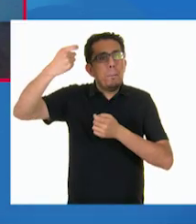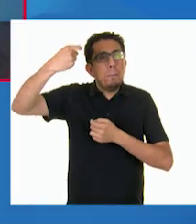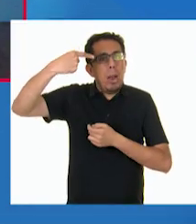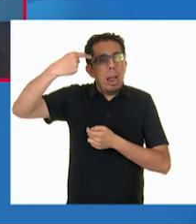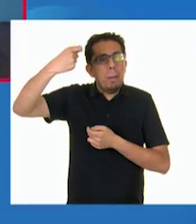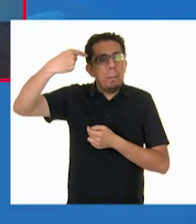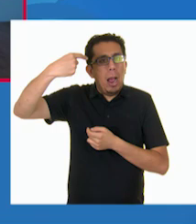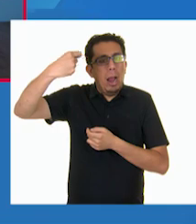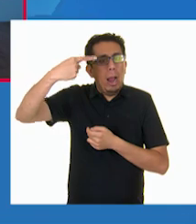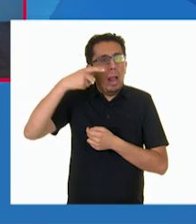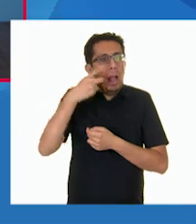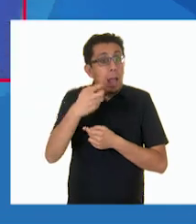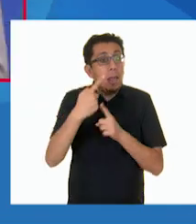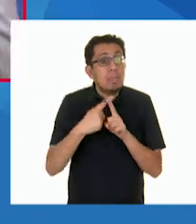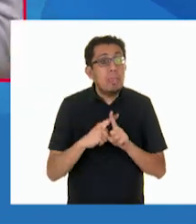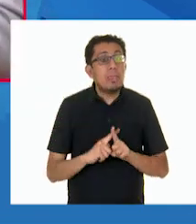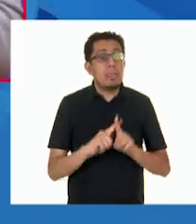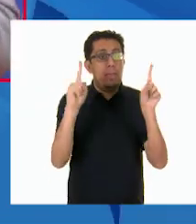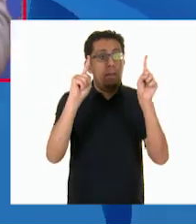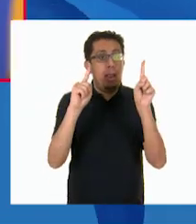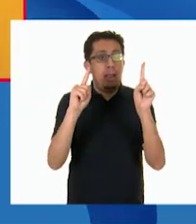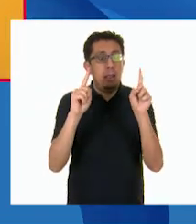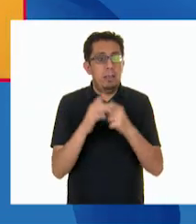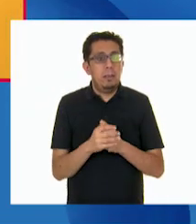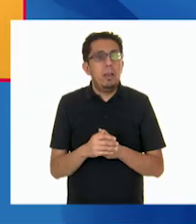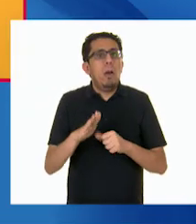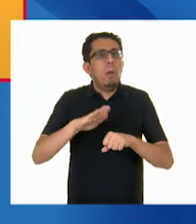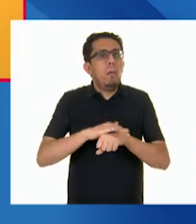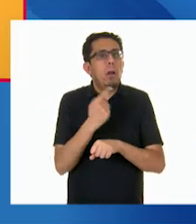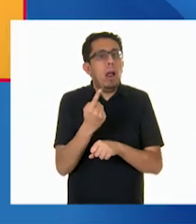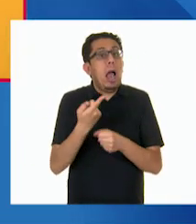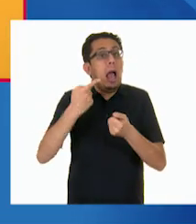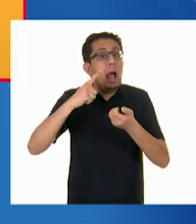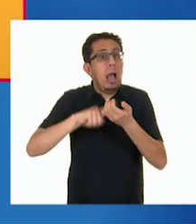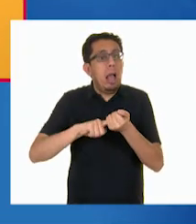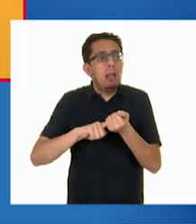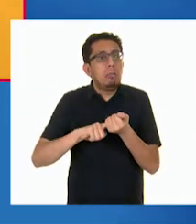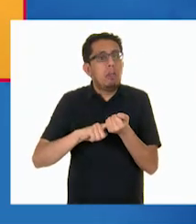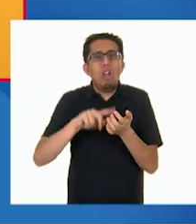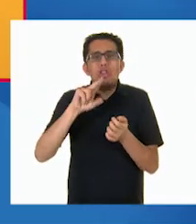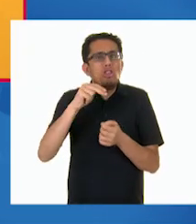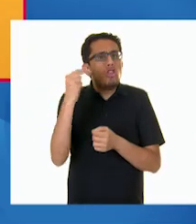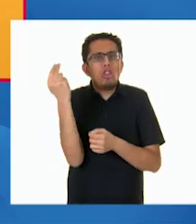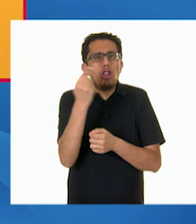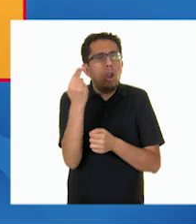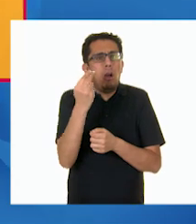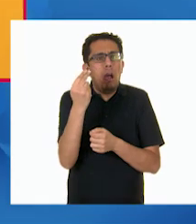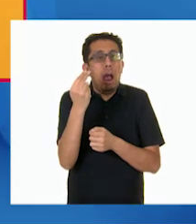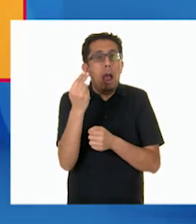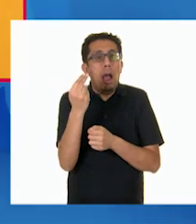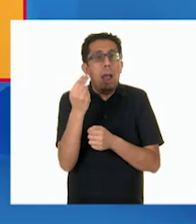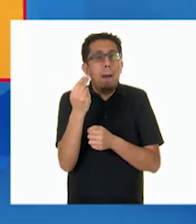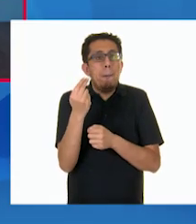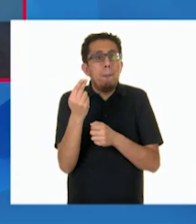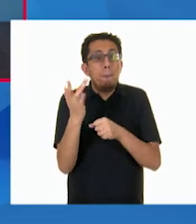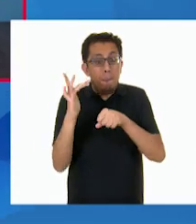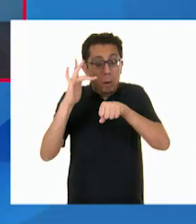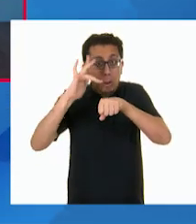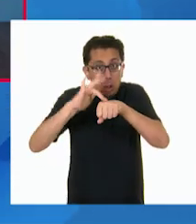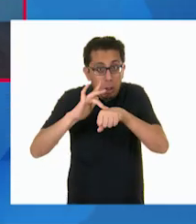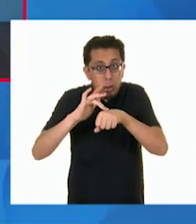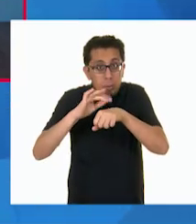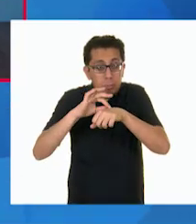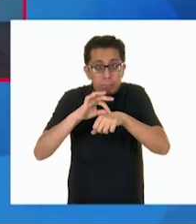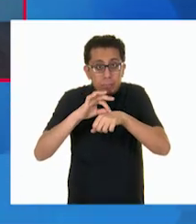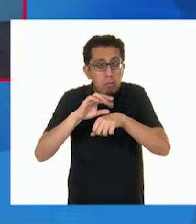termómetros infrarrojos son diferentes a los demás termómetros porque estos termómetros no requieren estar en contacto con lo que están midiendo, ya